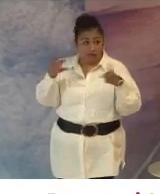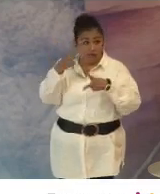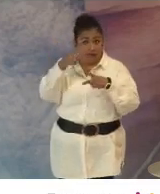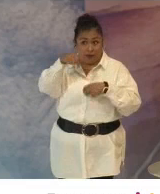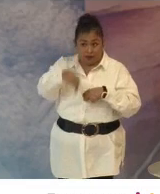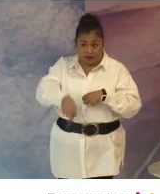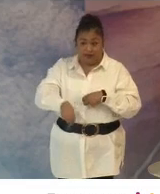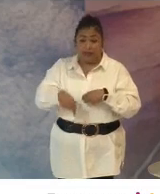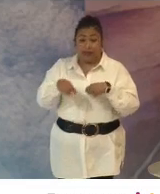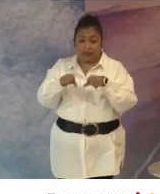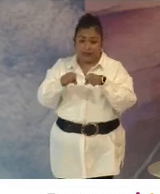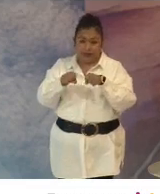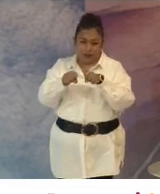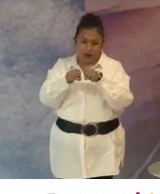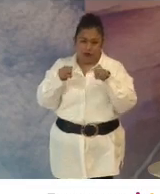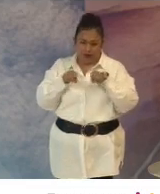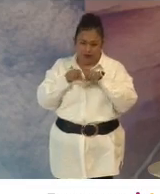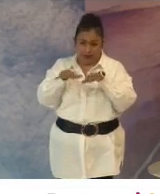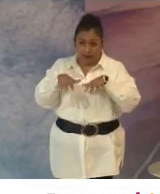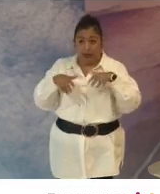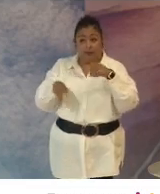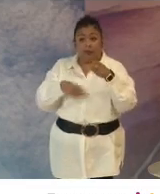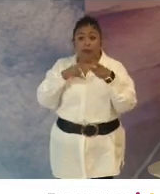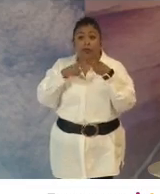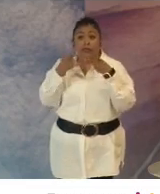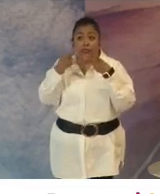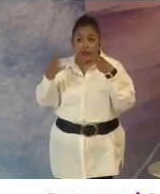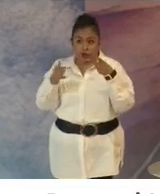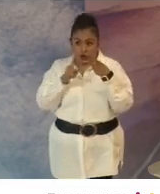hay otra historia. Y la segunda historia